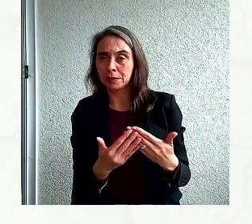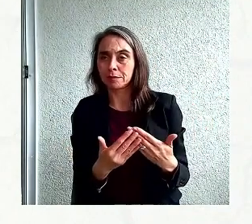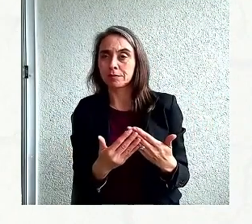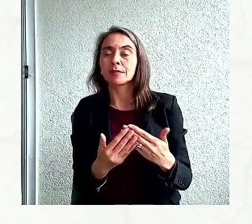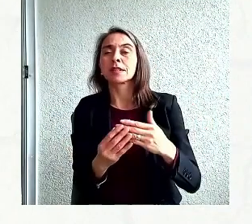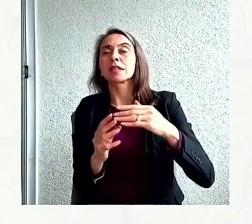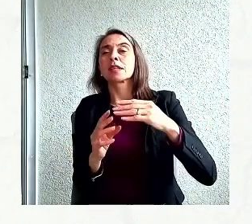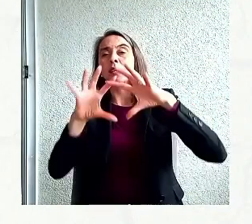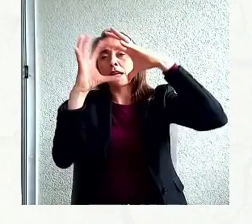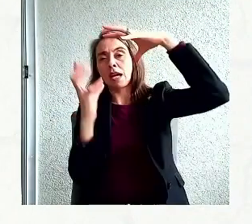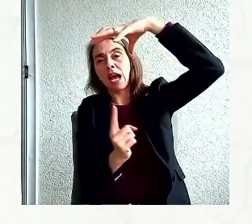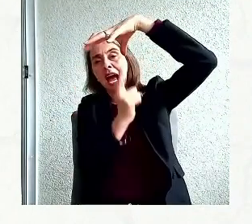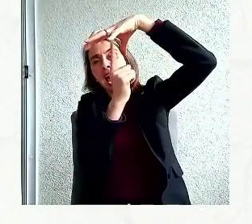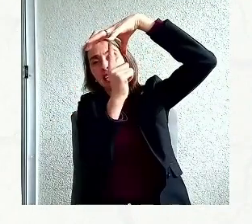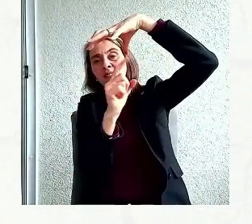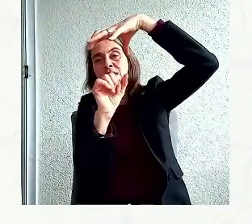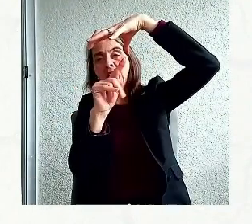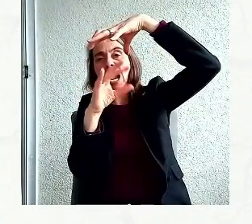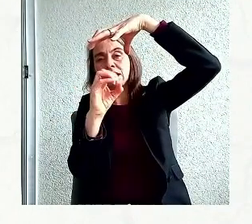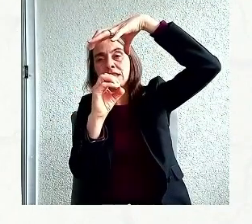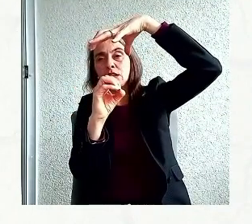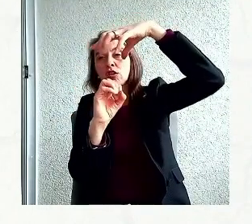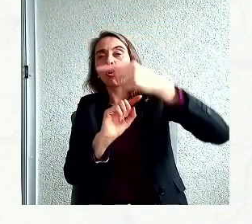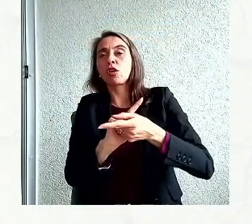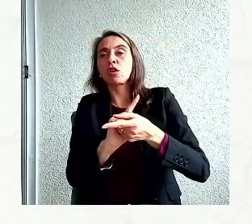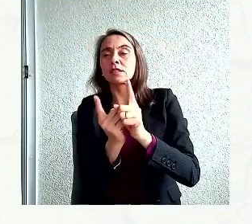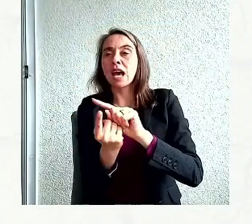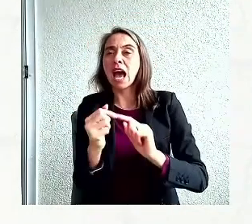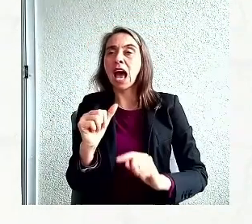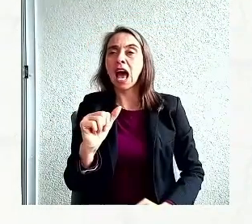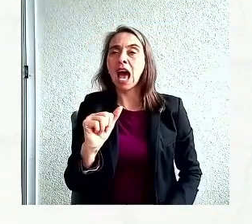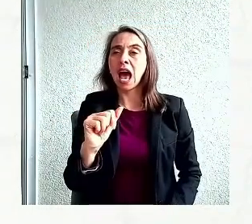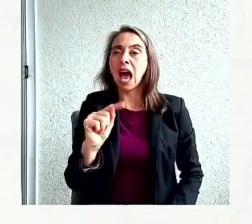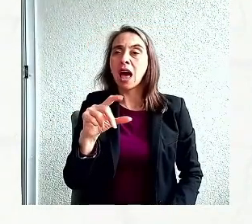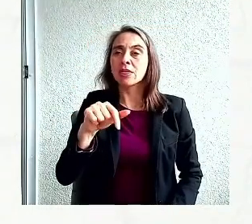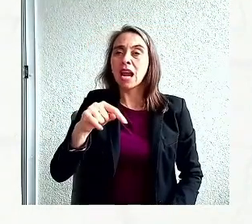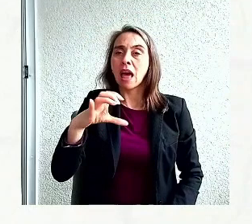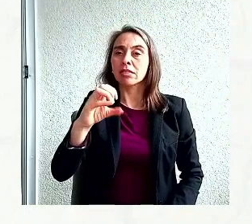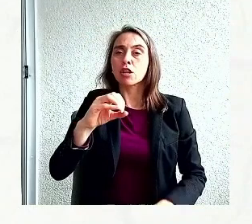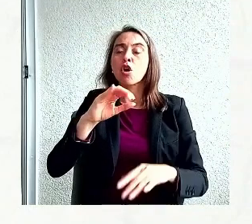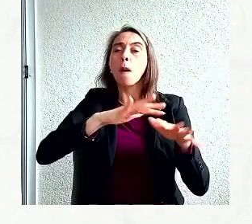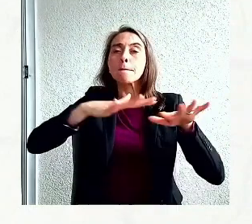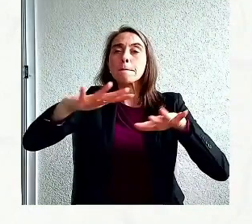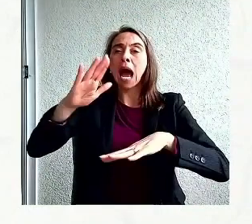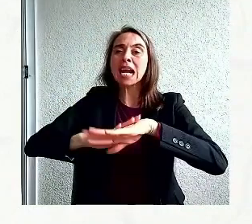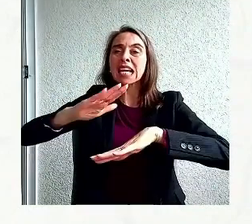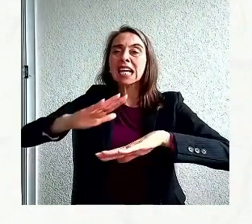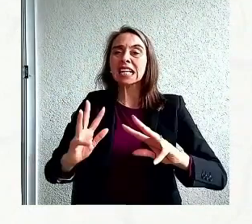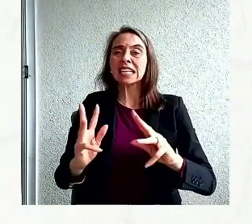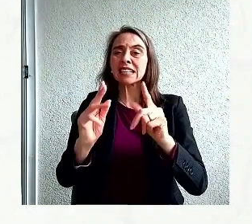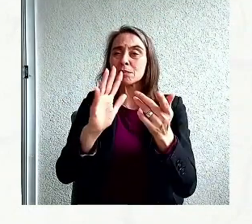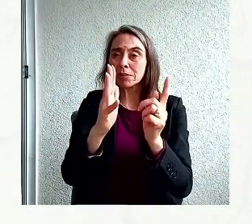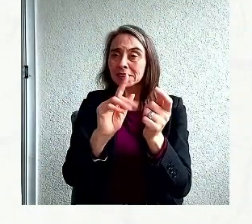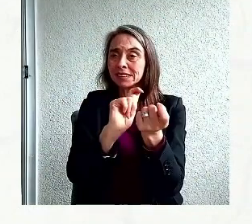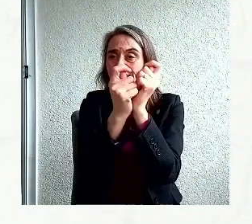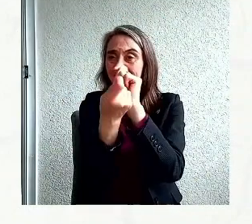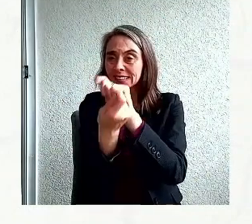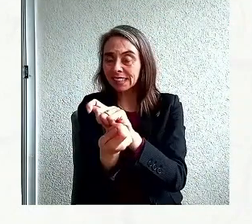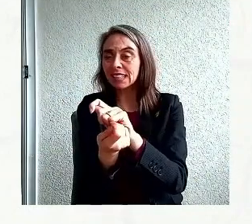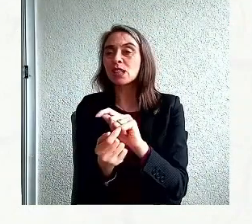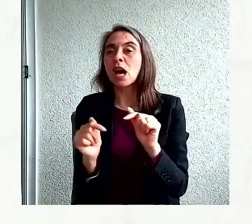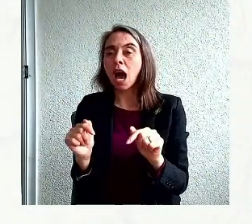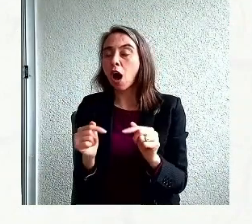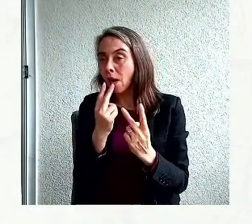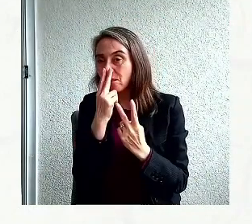al Atlántico, en esta región básicamente estamos viendo que se está como subantarticando la